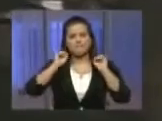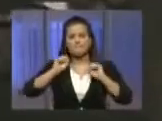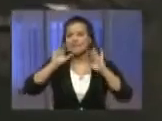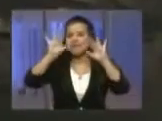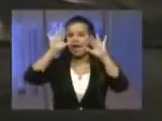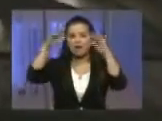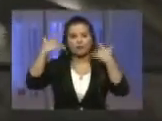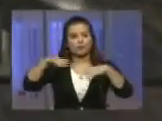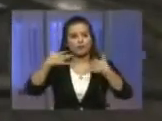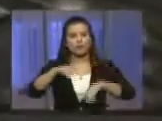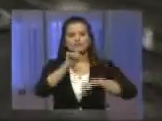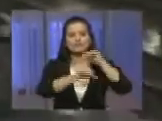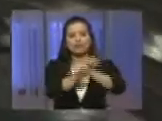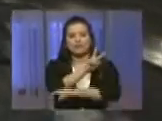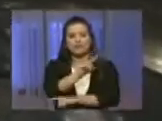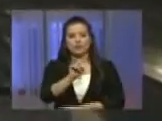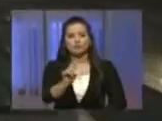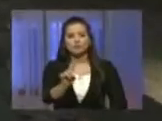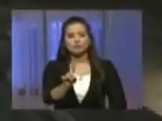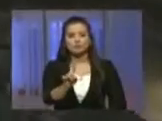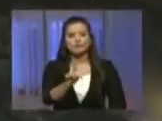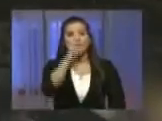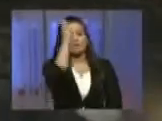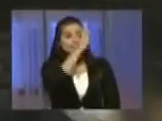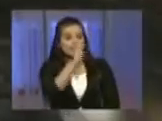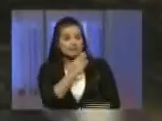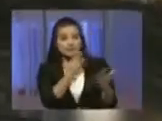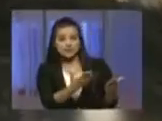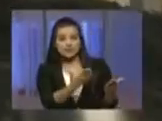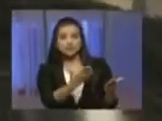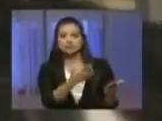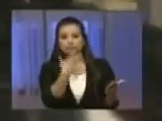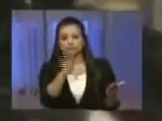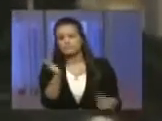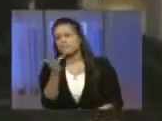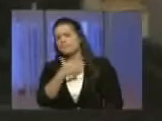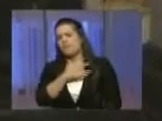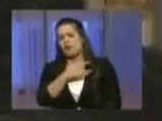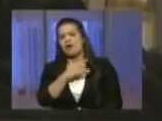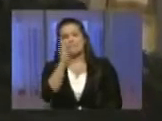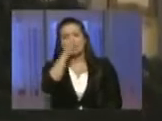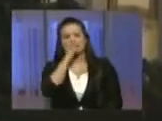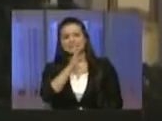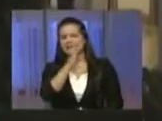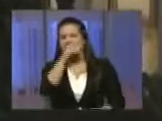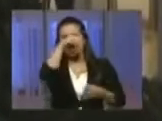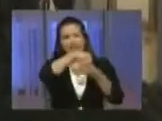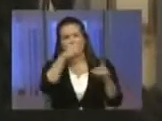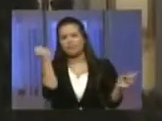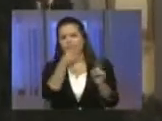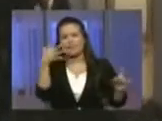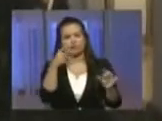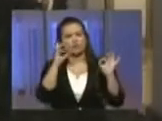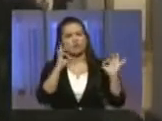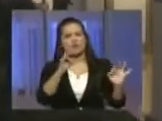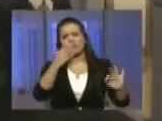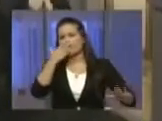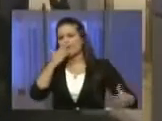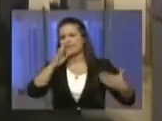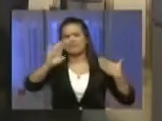siglo XX y Brasil quedó impactado sin lugar a dudas para siempre por